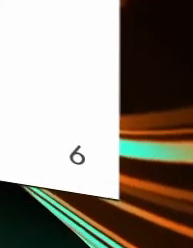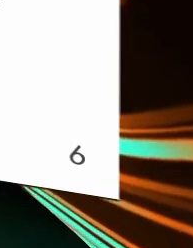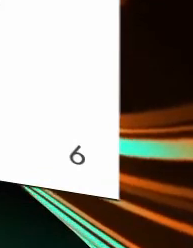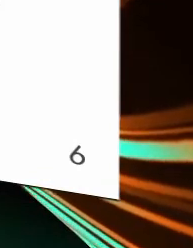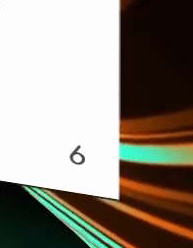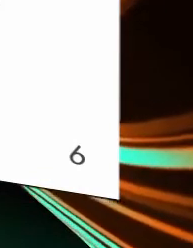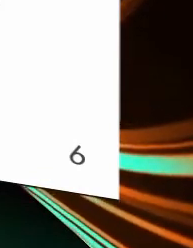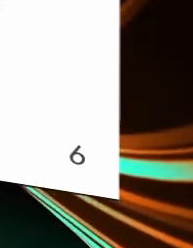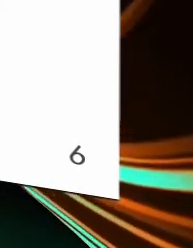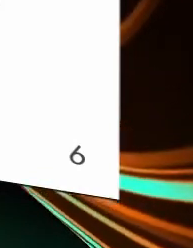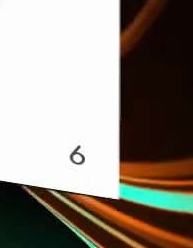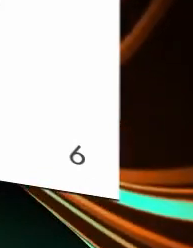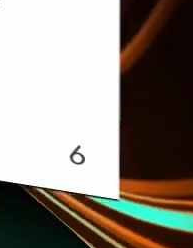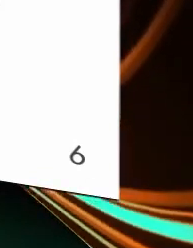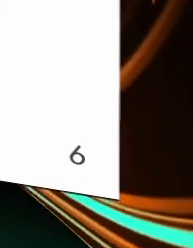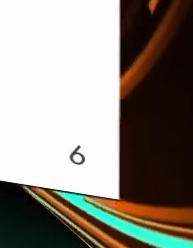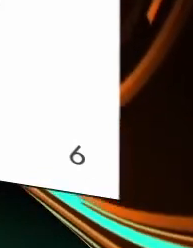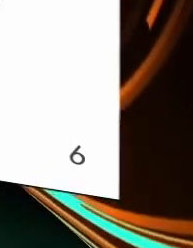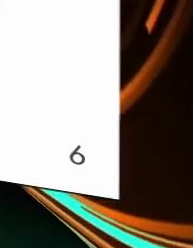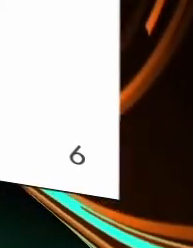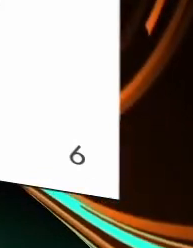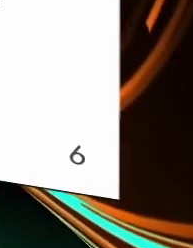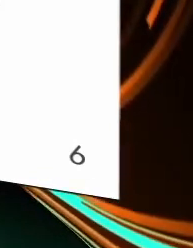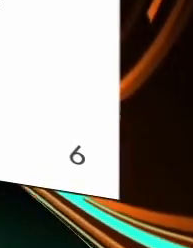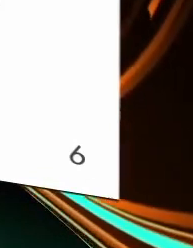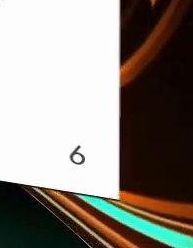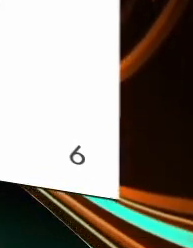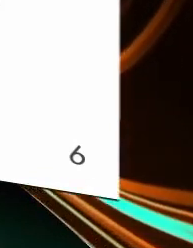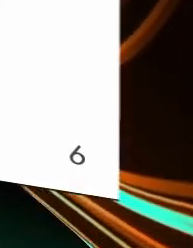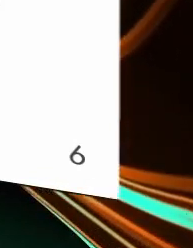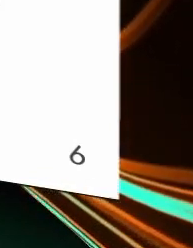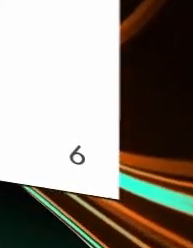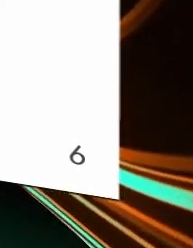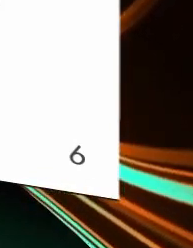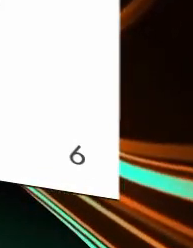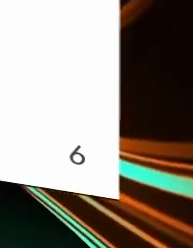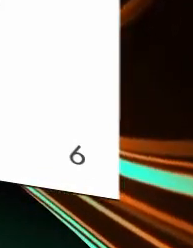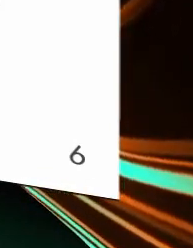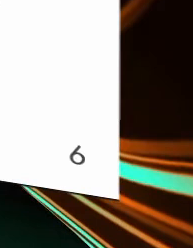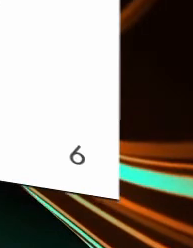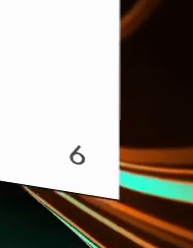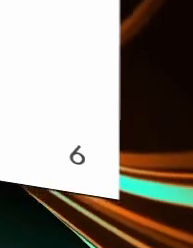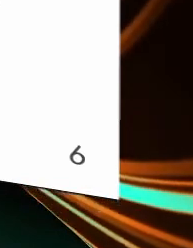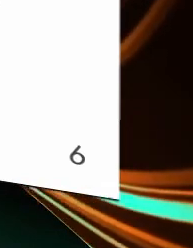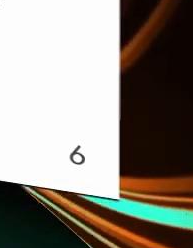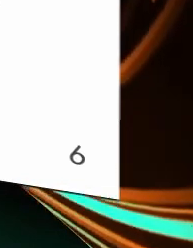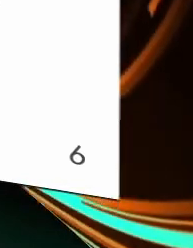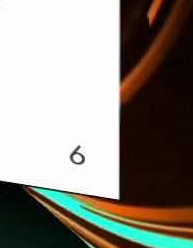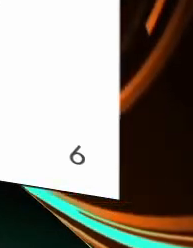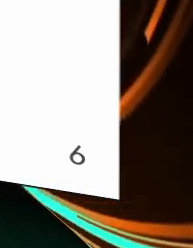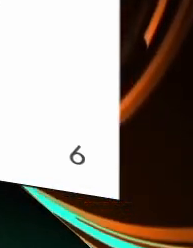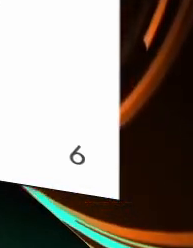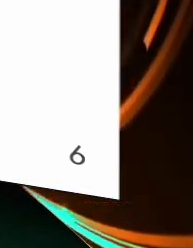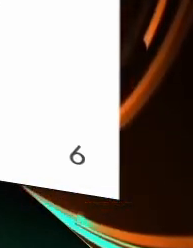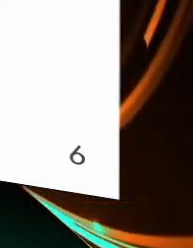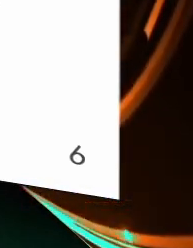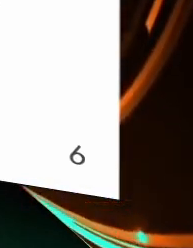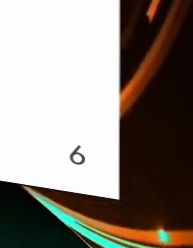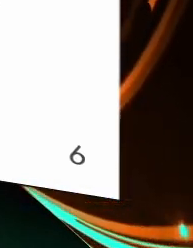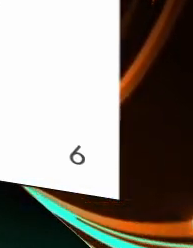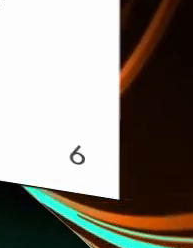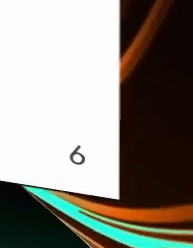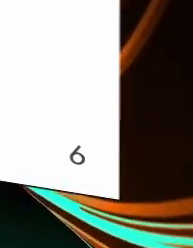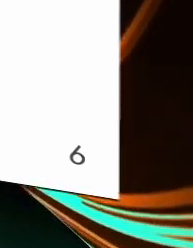planta, dependiendo de los seguros que estén involucrados en la planta, pueden tener sistemas súper complejos de control contra incendio, por